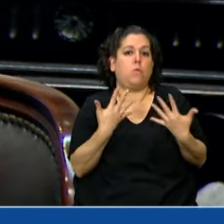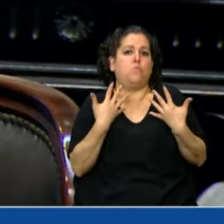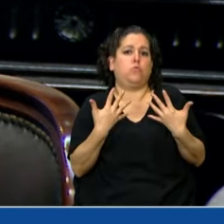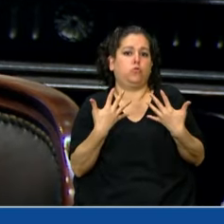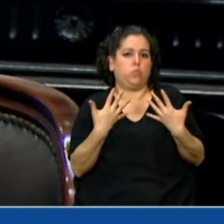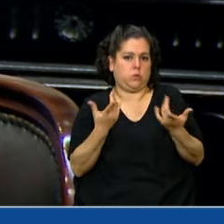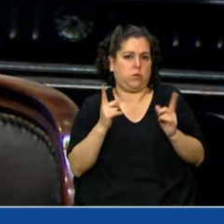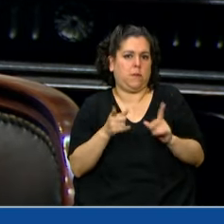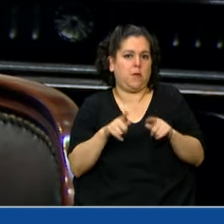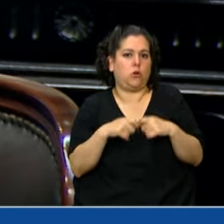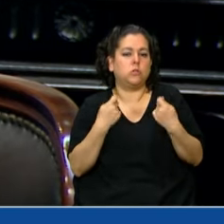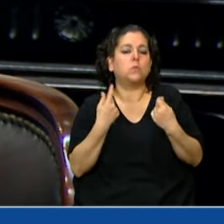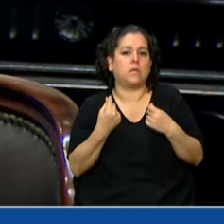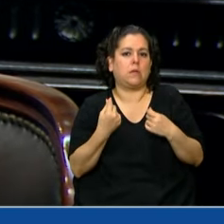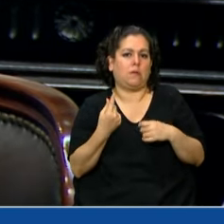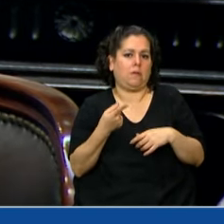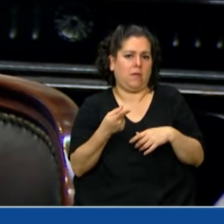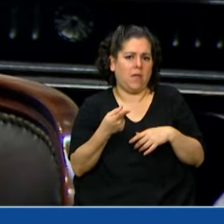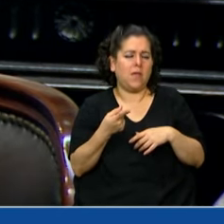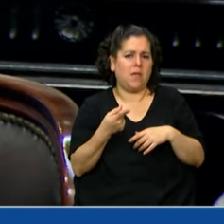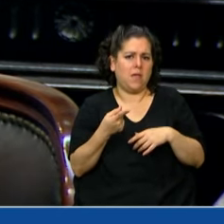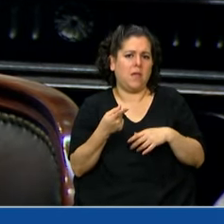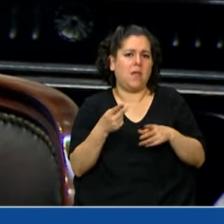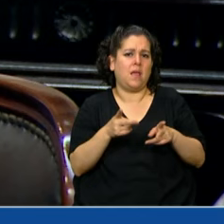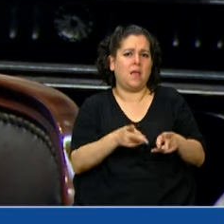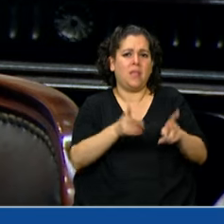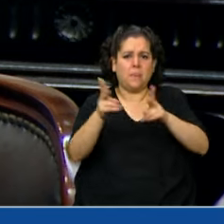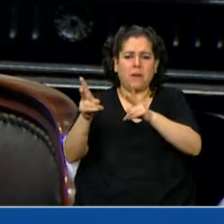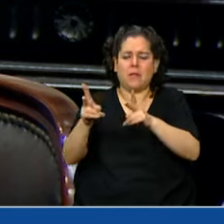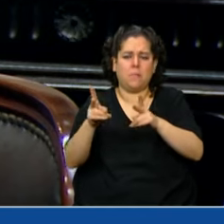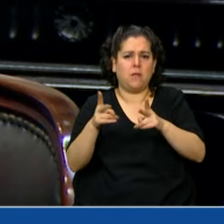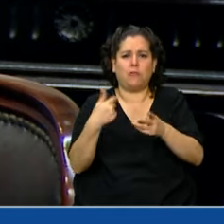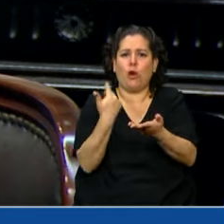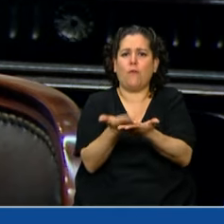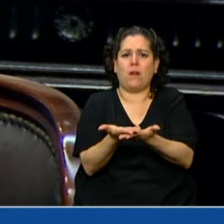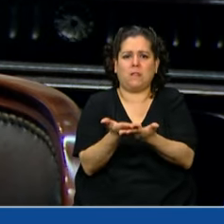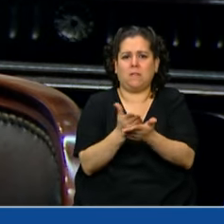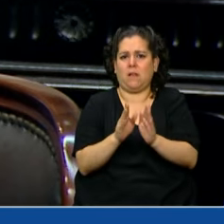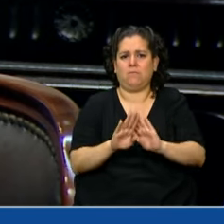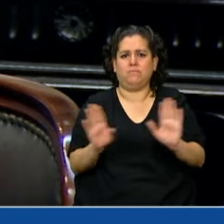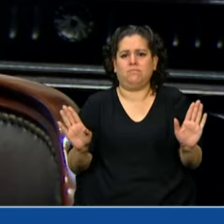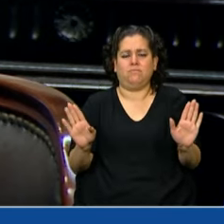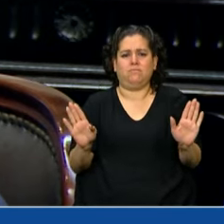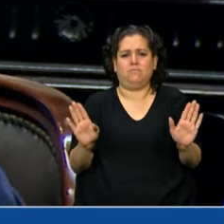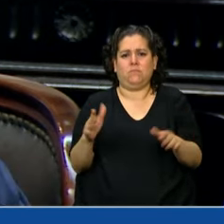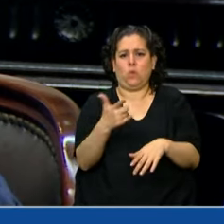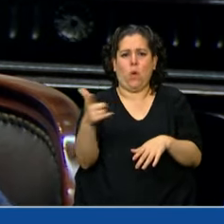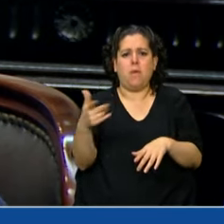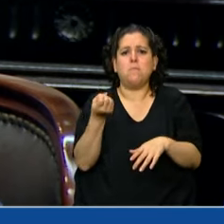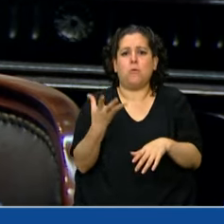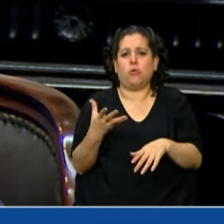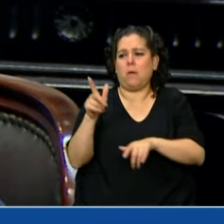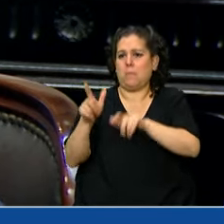supuesto la consecuencia fue el retiro de la oferta porque si no hay rentabilidad no hay oferta y